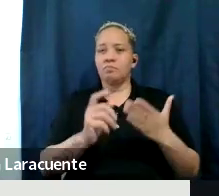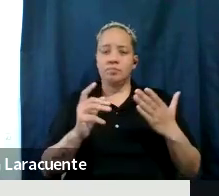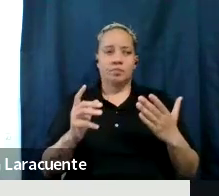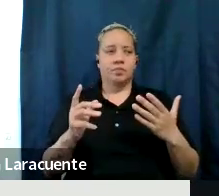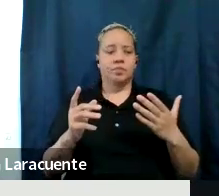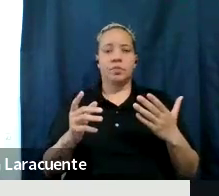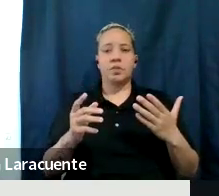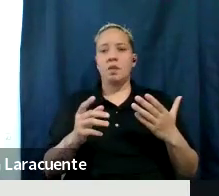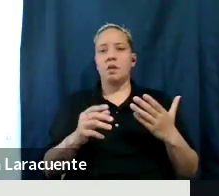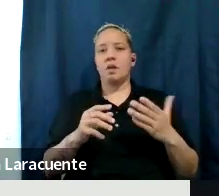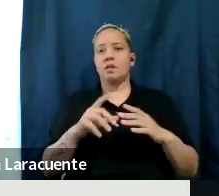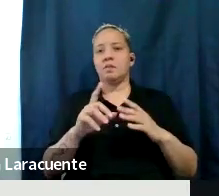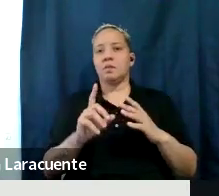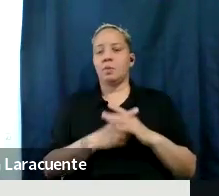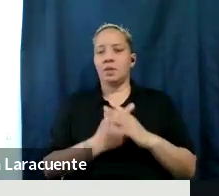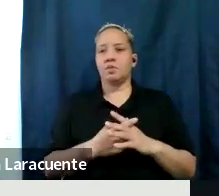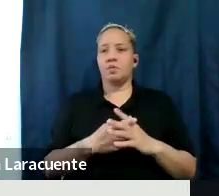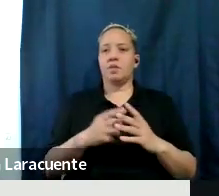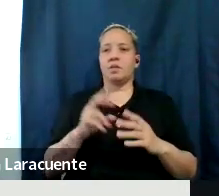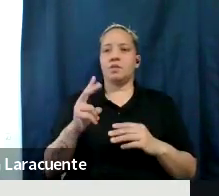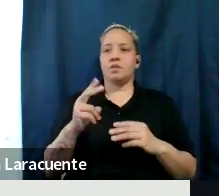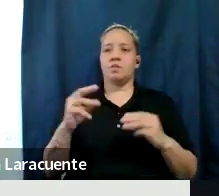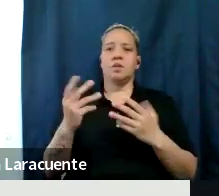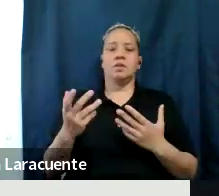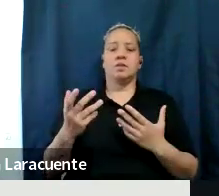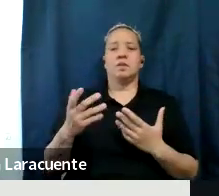alemanes van a probar allí sus aviones